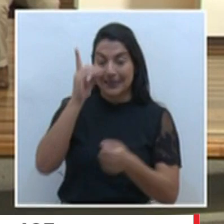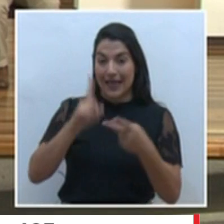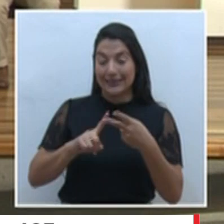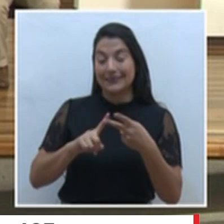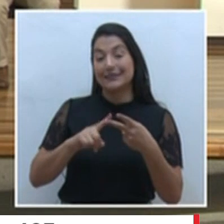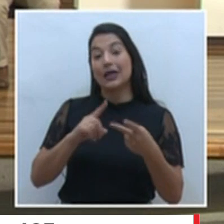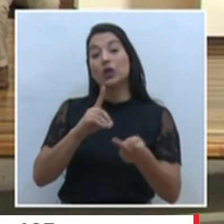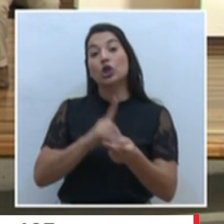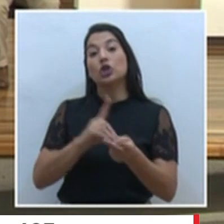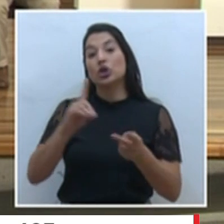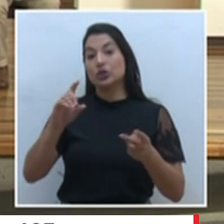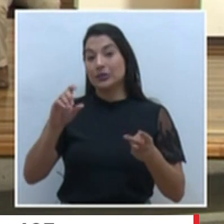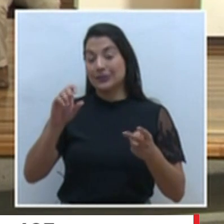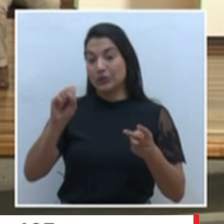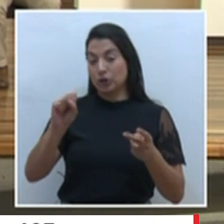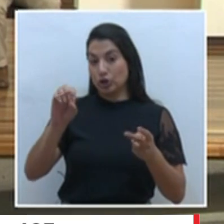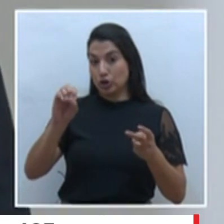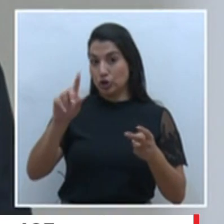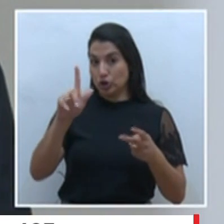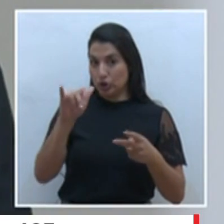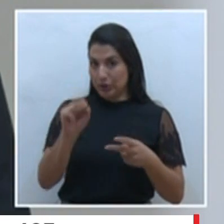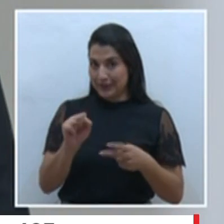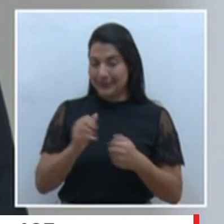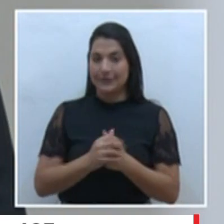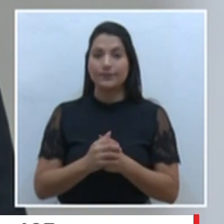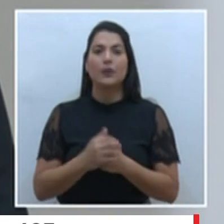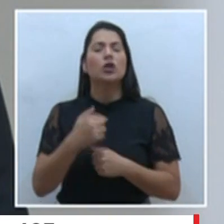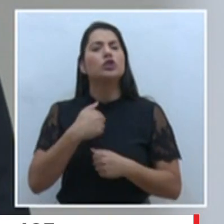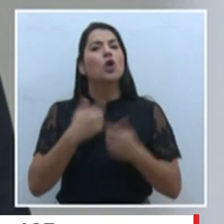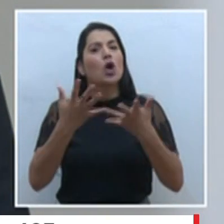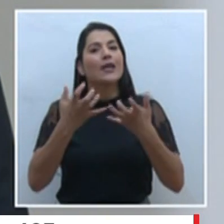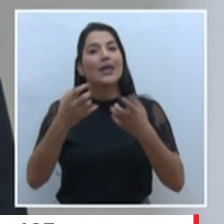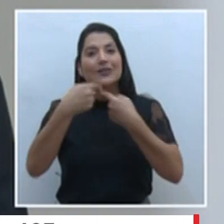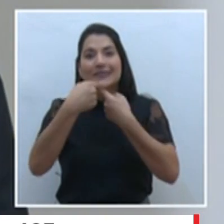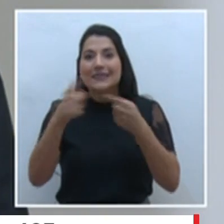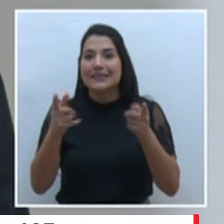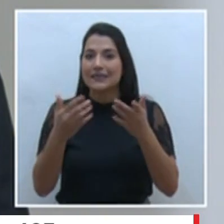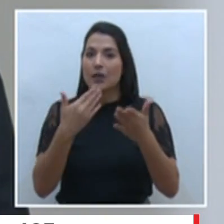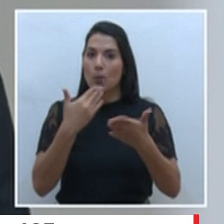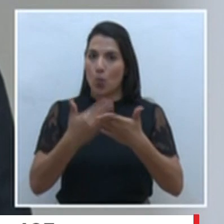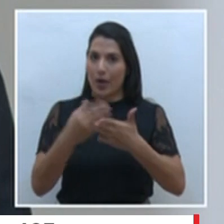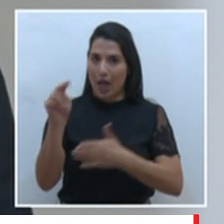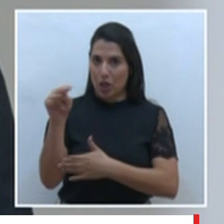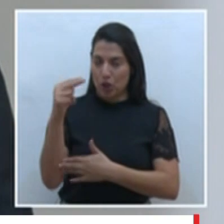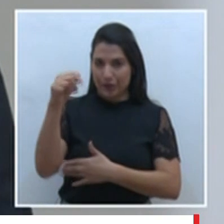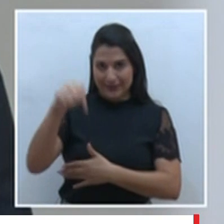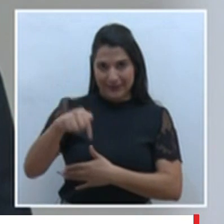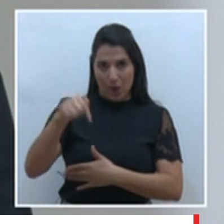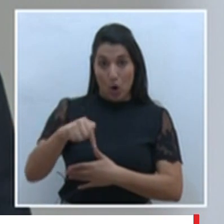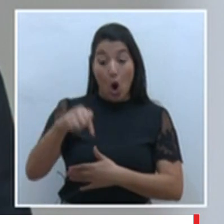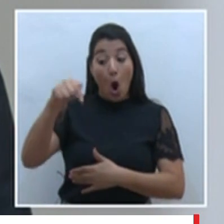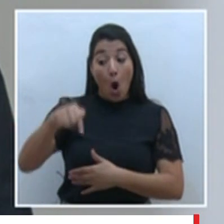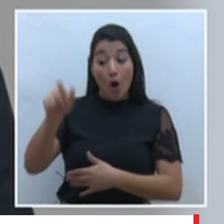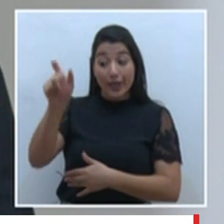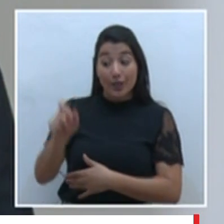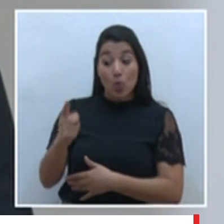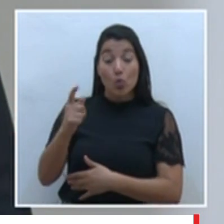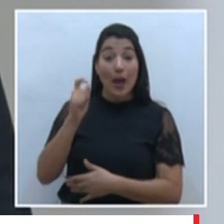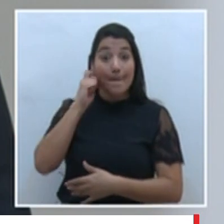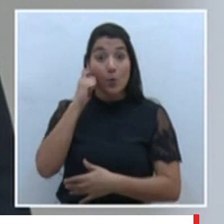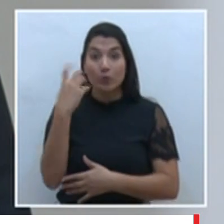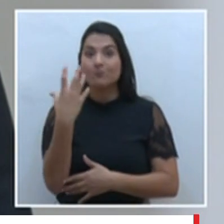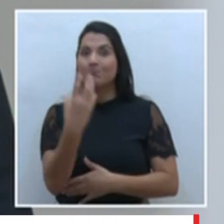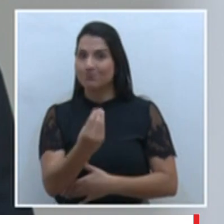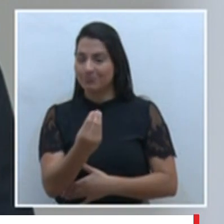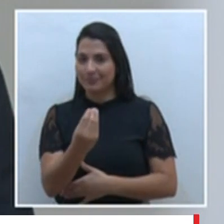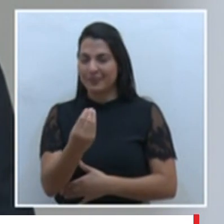Solís. Yo quiero comenzar con una buena noticia el día de hoy. Egresamos una paciente